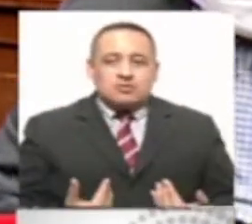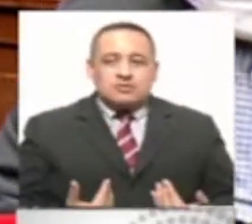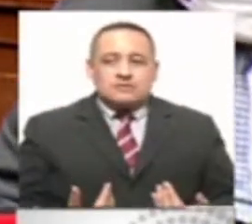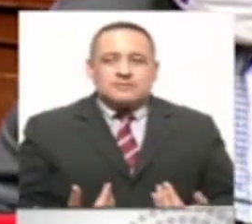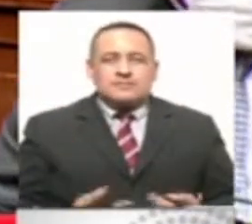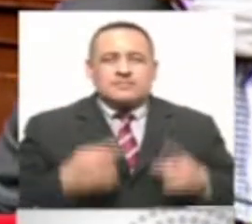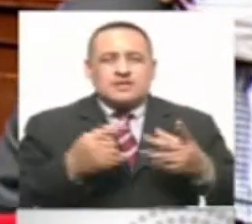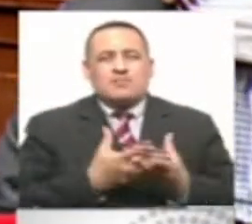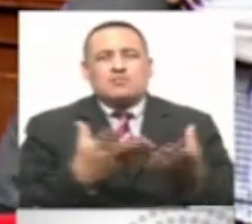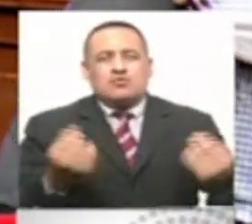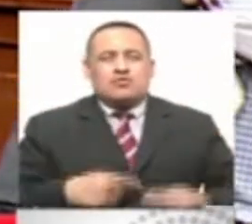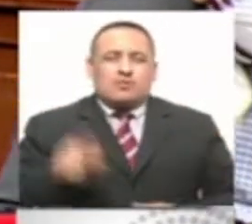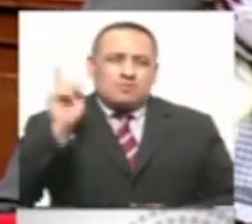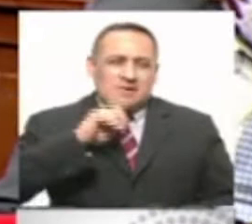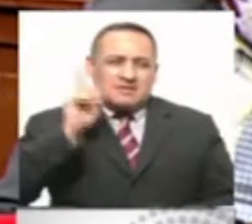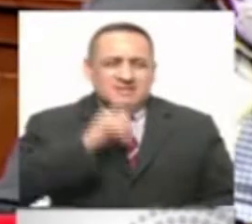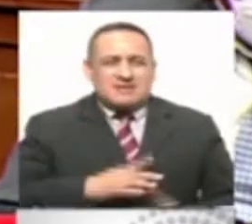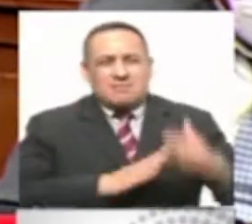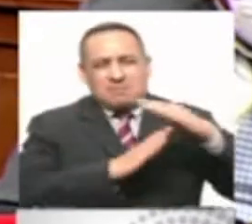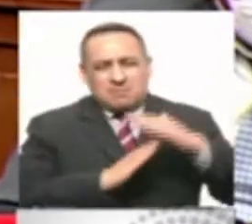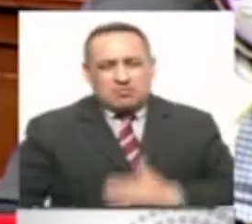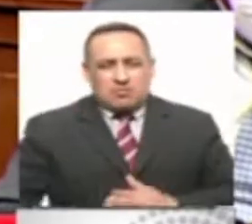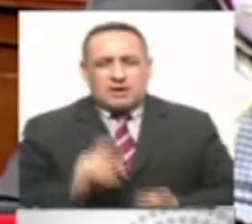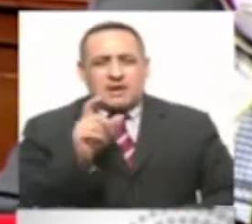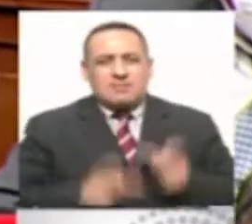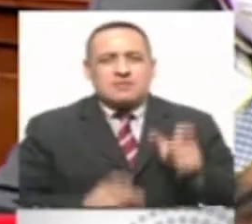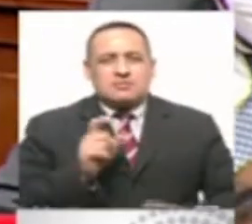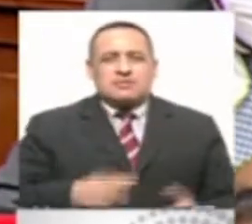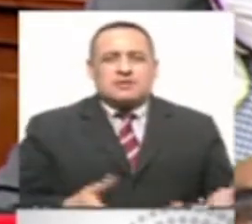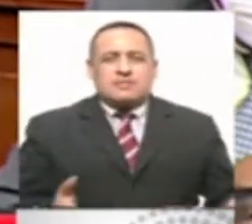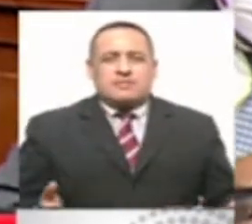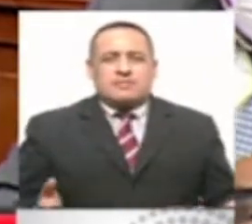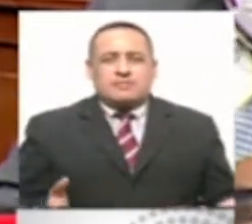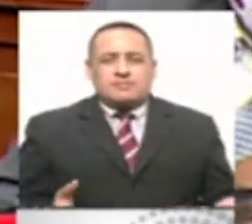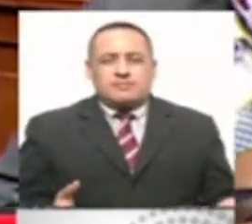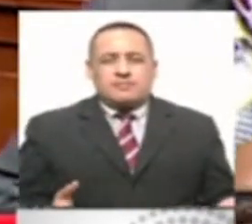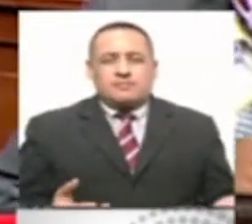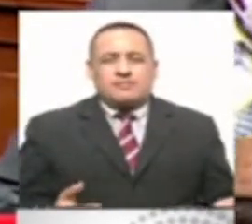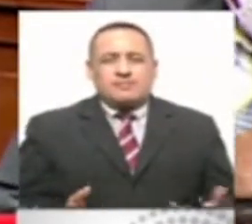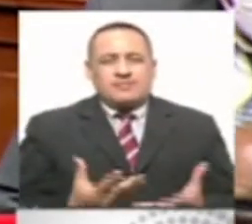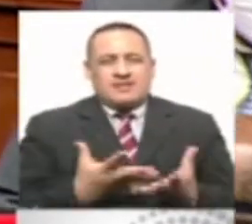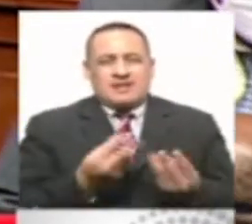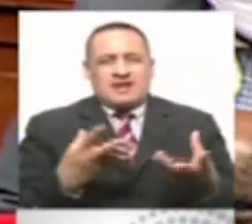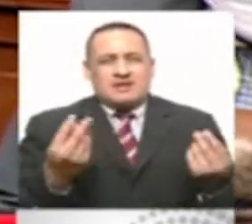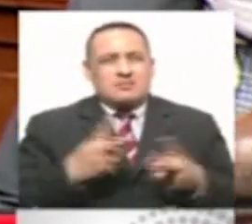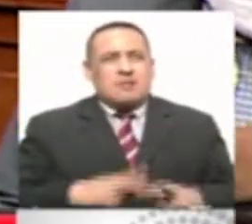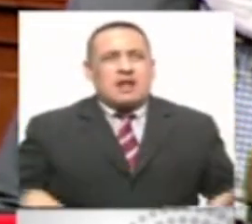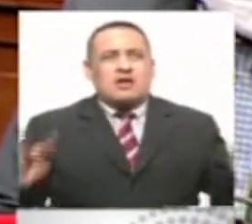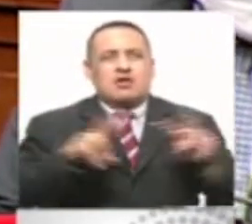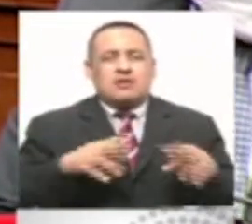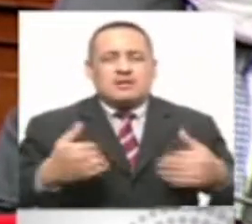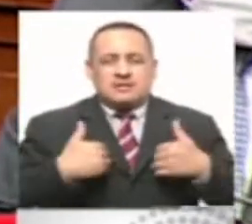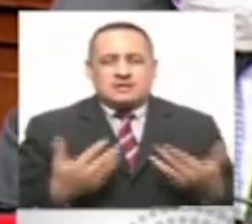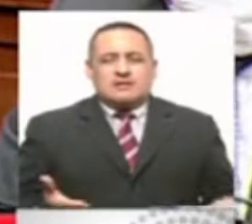esa mentira, de ese maltrato a nuestra sociedad. Con tanta riqueza que tenemos,